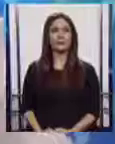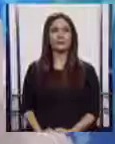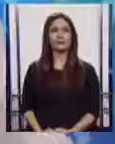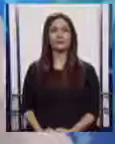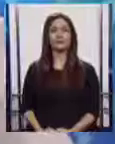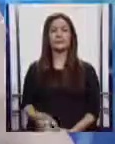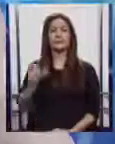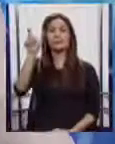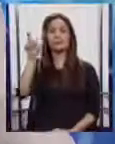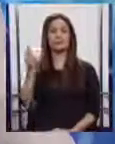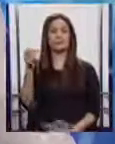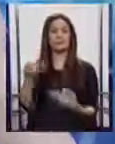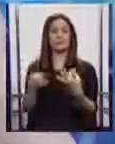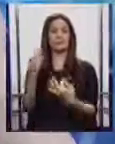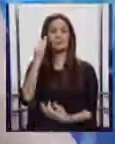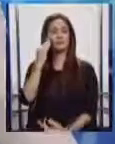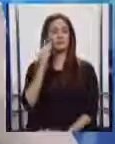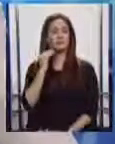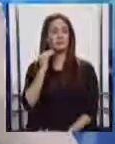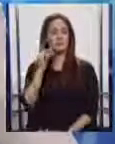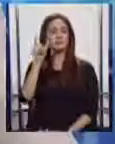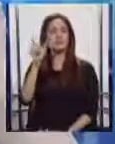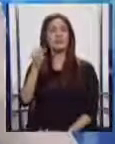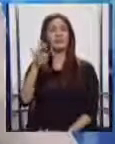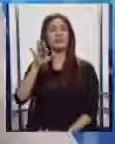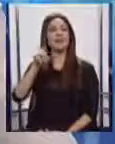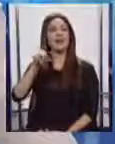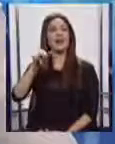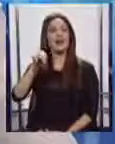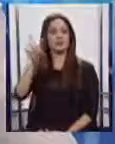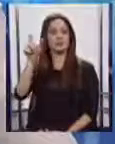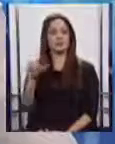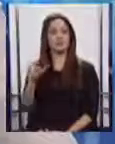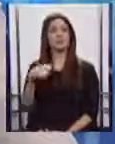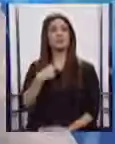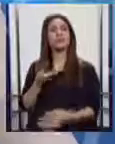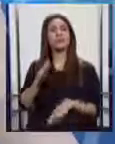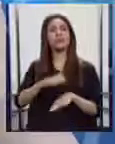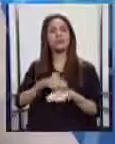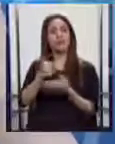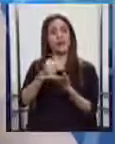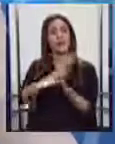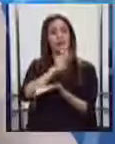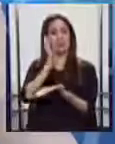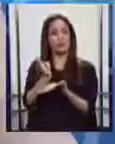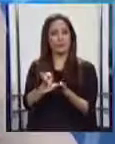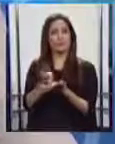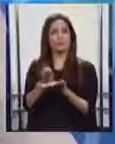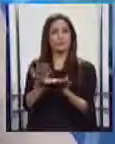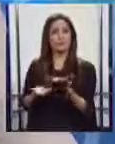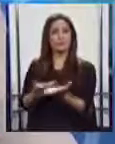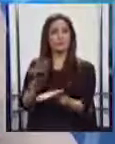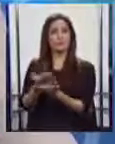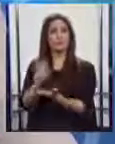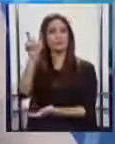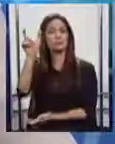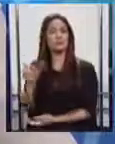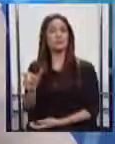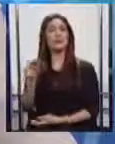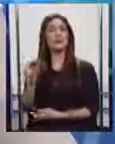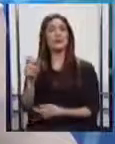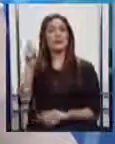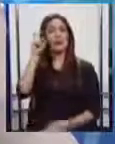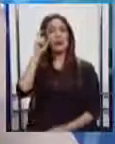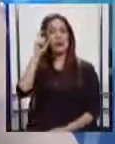Para el jurista en materia constitucional, Stalin Raza, la posibilidad de la convocatoria a la Asamblea Constituyente propuesta por el aspirante presidencial